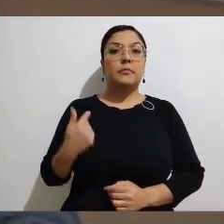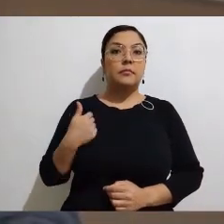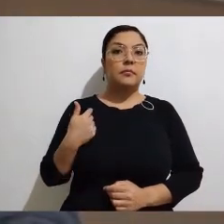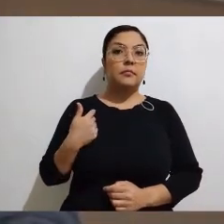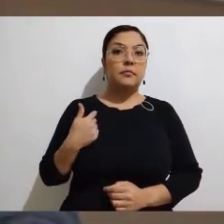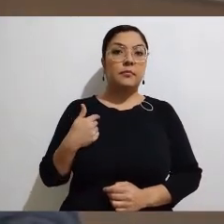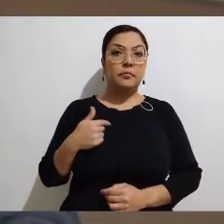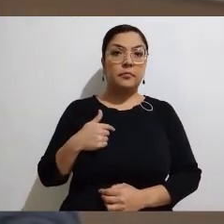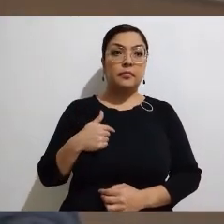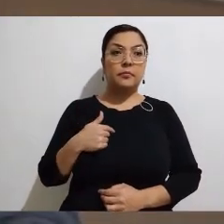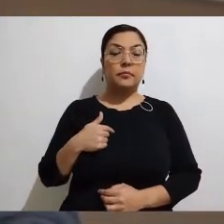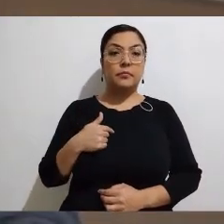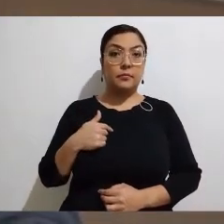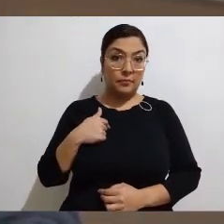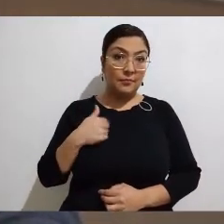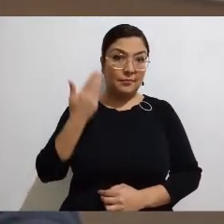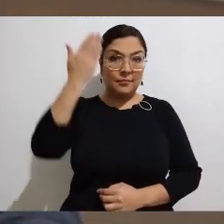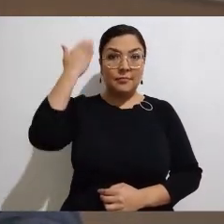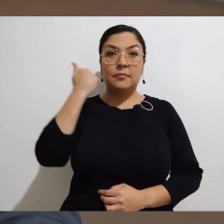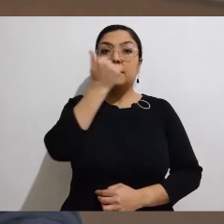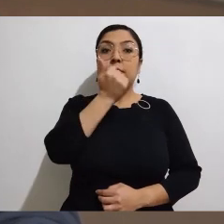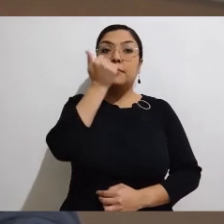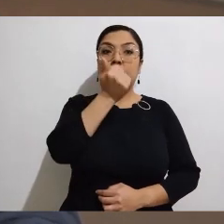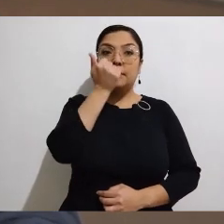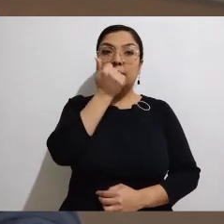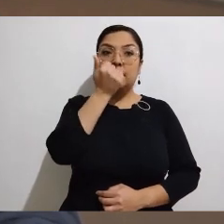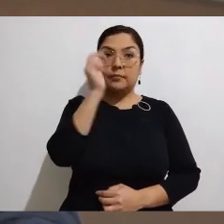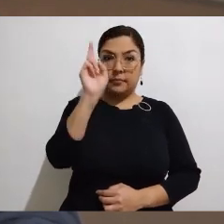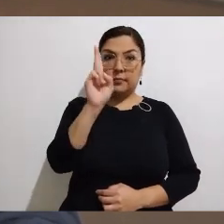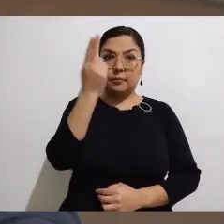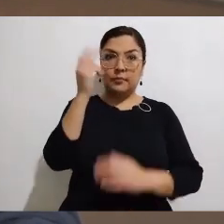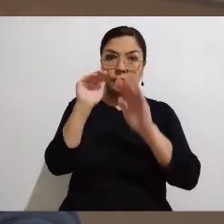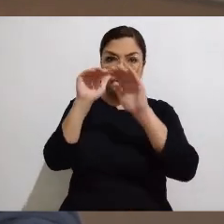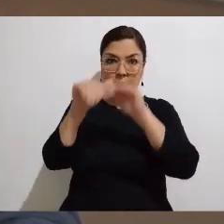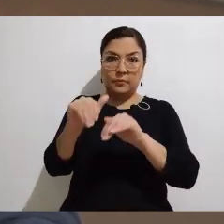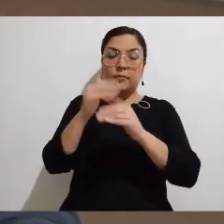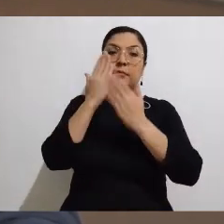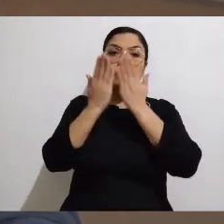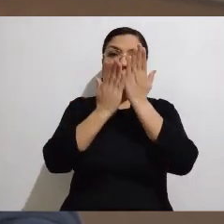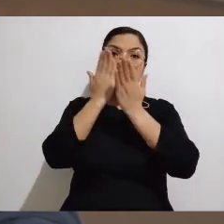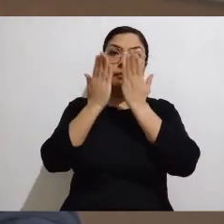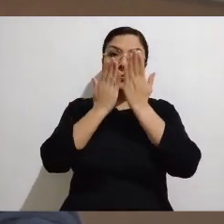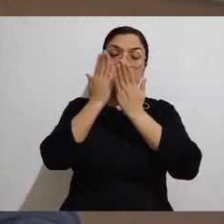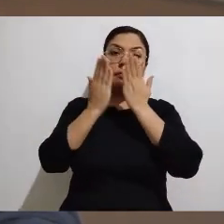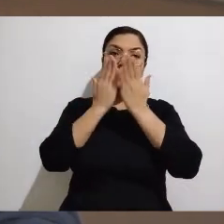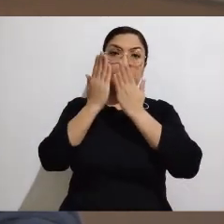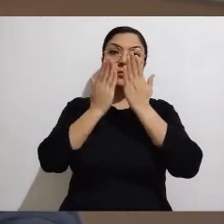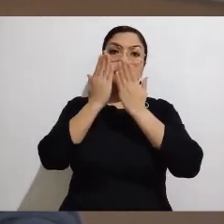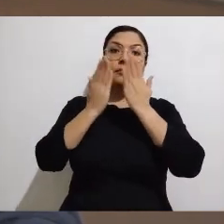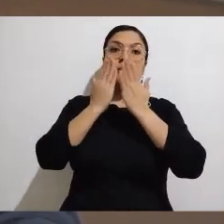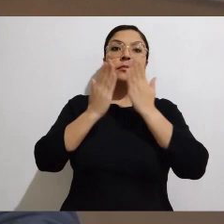la época de estudiante, desde que me encontraba desarrollando mis tareas estudiantiles en la